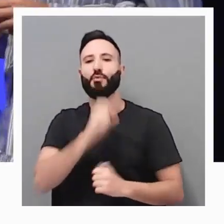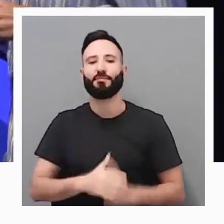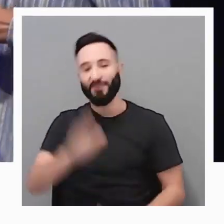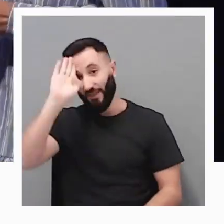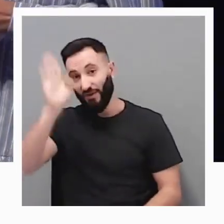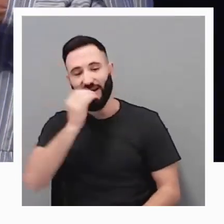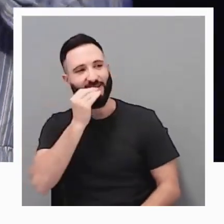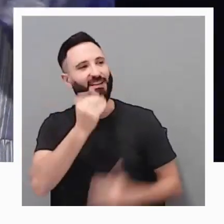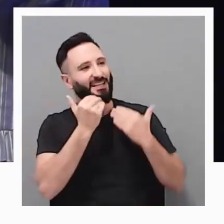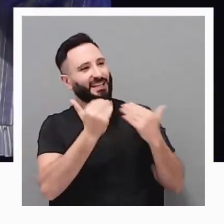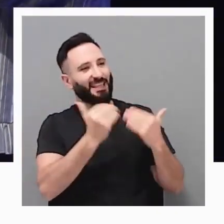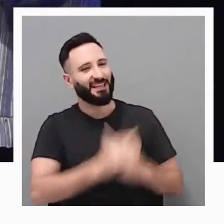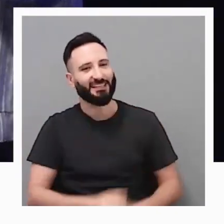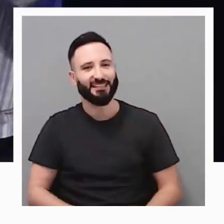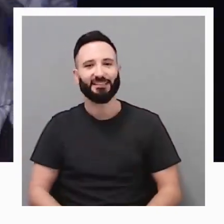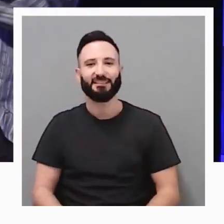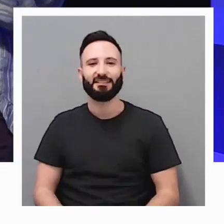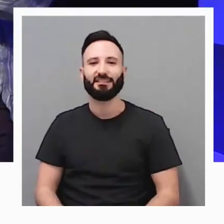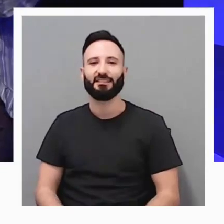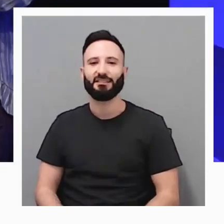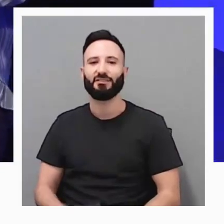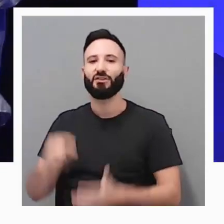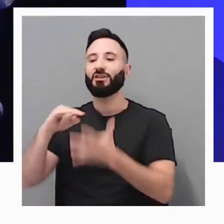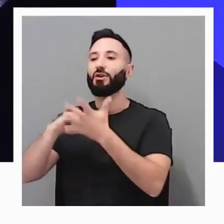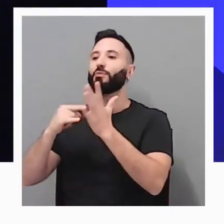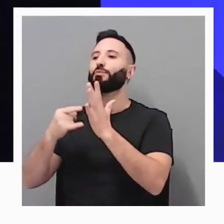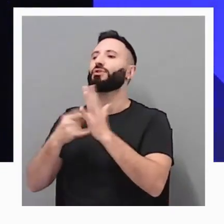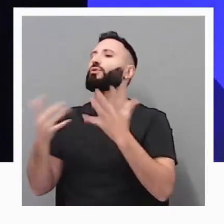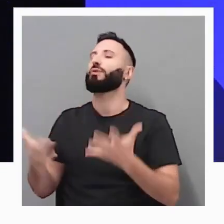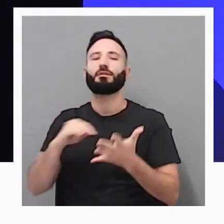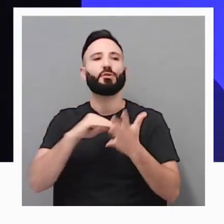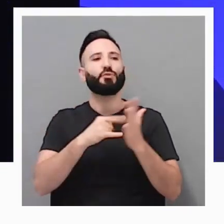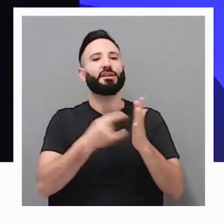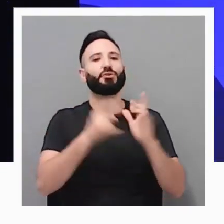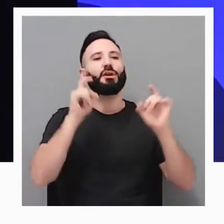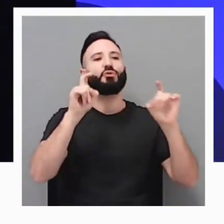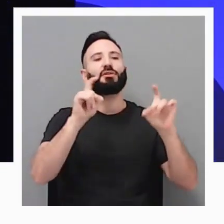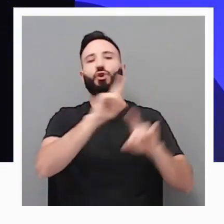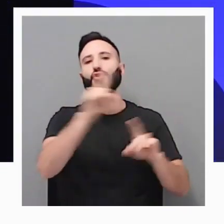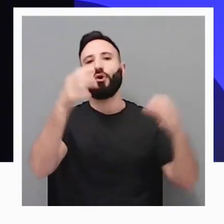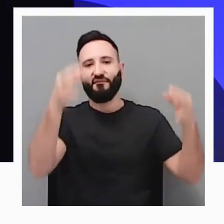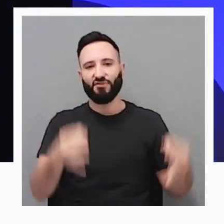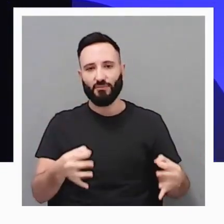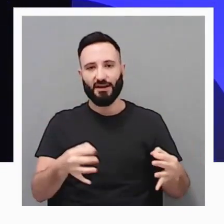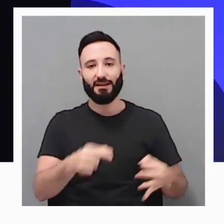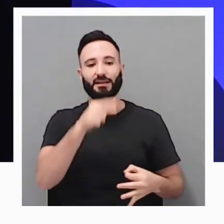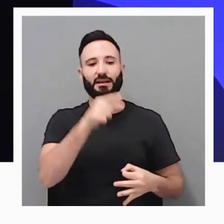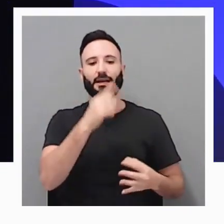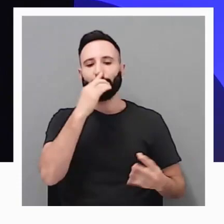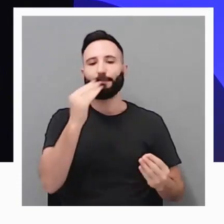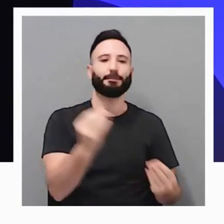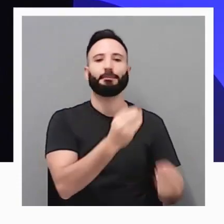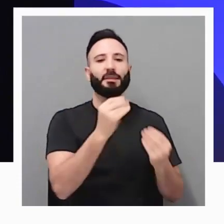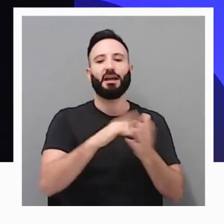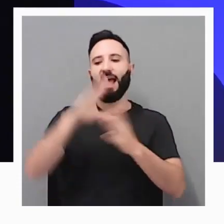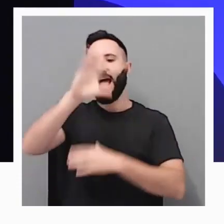muchas gracias. Que projeto é esse? Es un proyecto de educación no formal que tiene una inspiración de África.